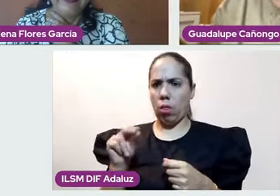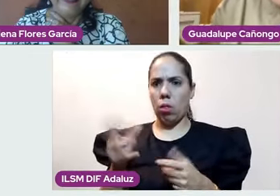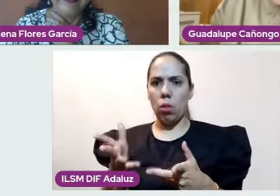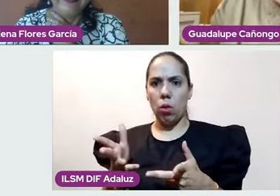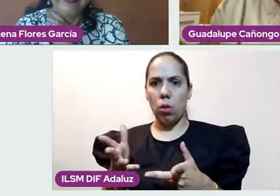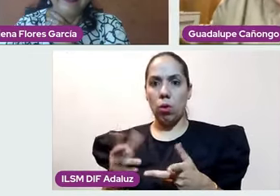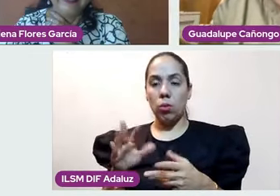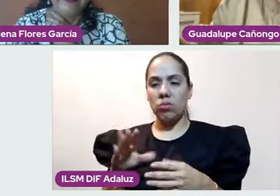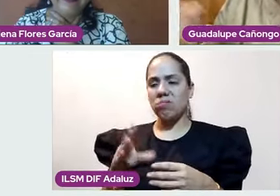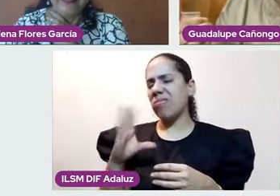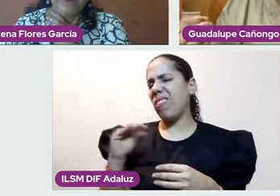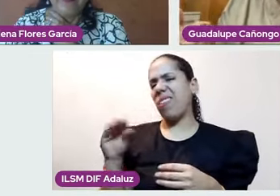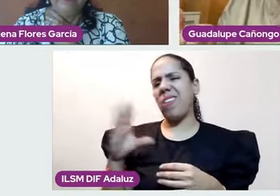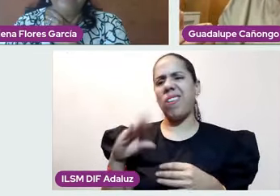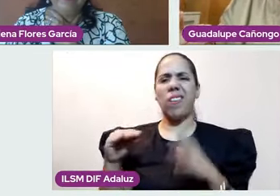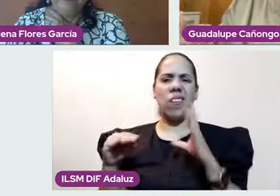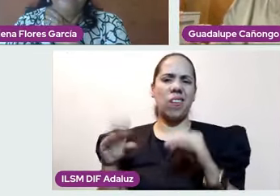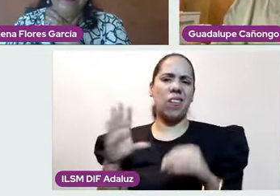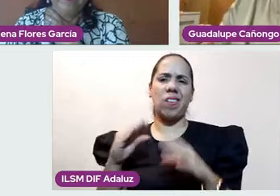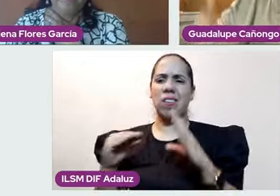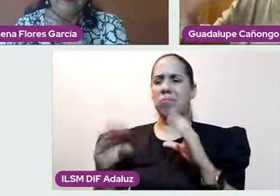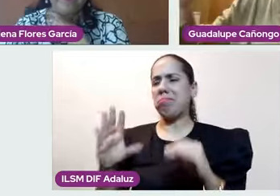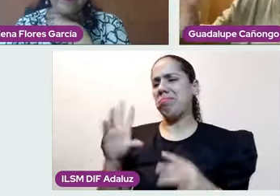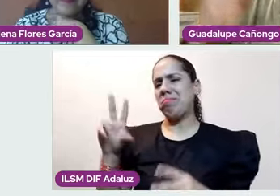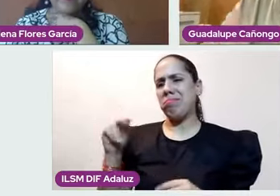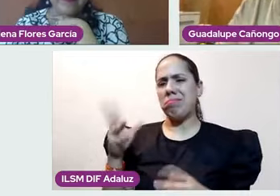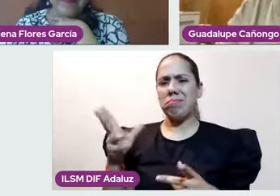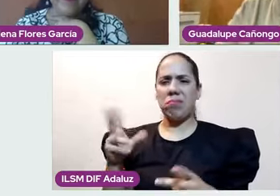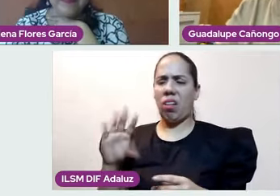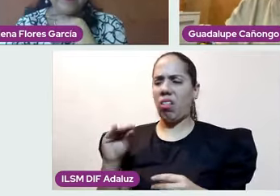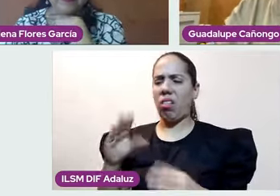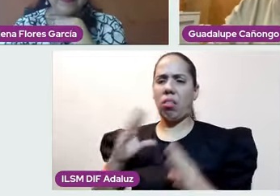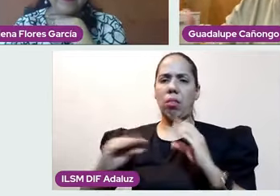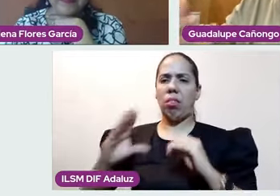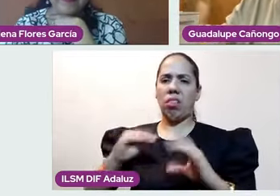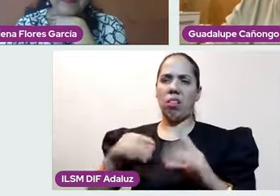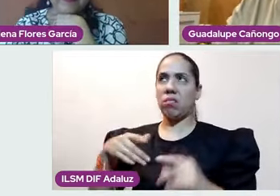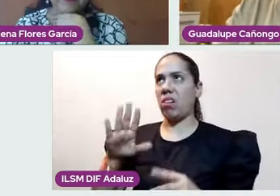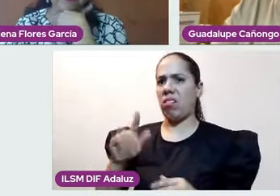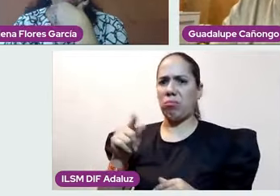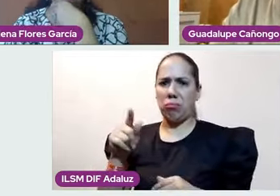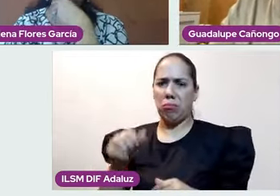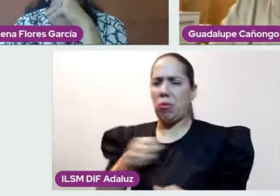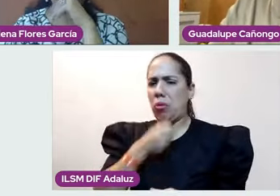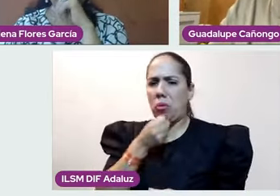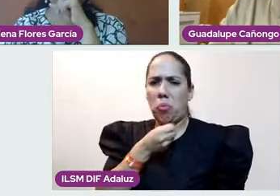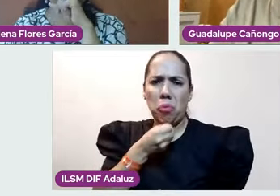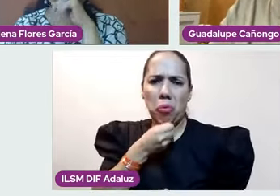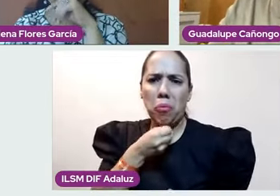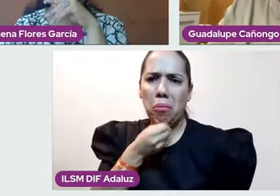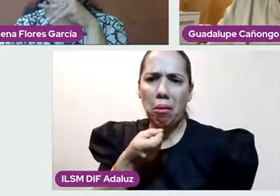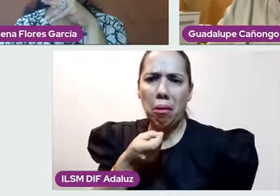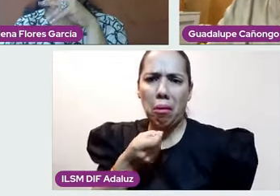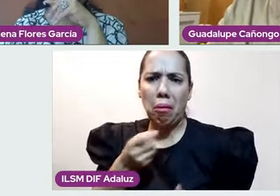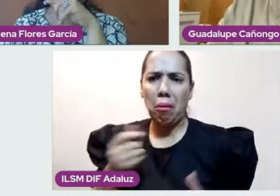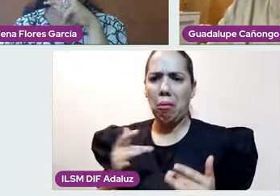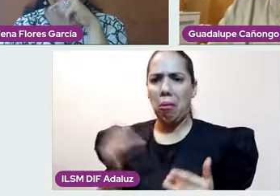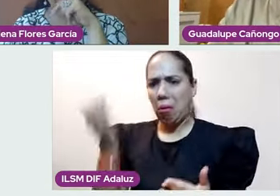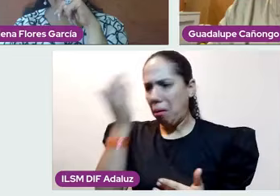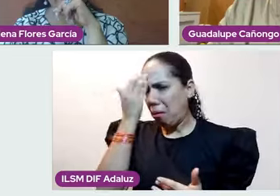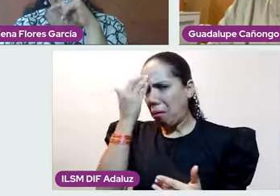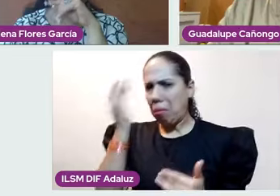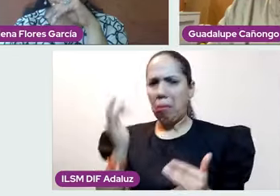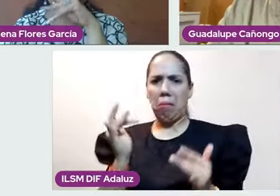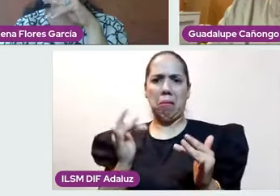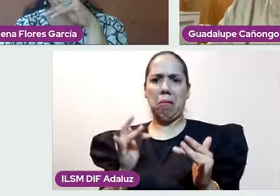qué te enseñamos si no tiene caso? ¿Ya para qué? Si ya estás muy grande. Ay, ¿cómo? Porque además también se sanciona, y